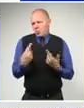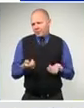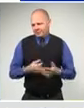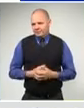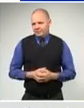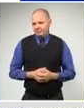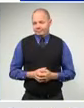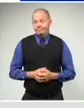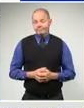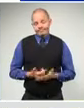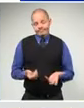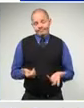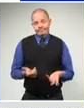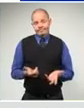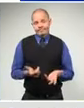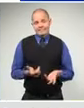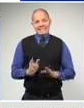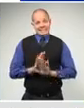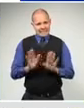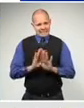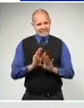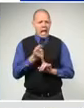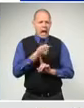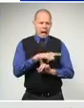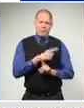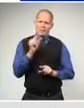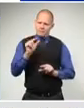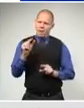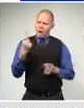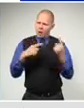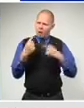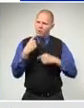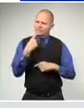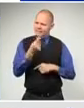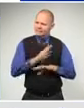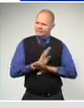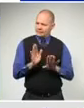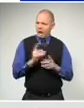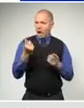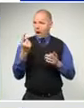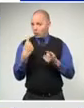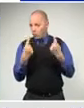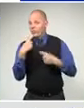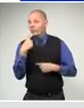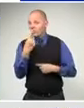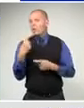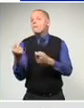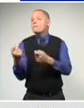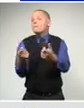porque también se ha planteado en estos comentarios o en estas